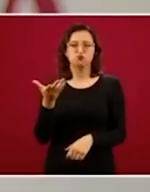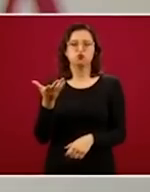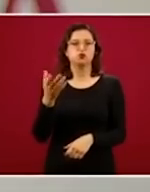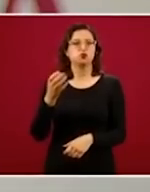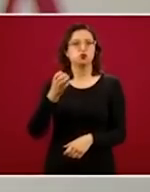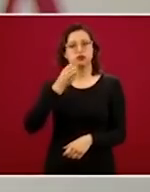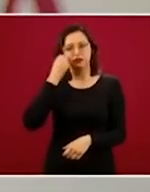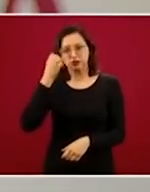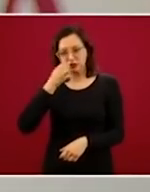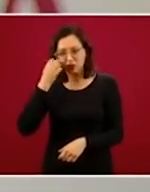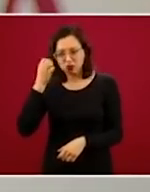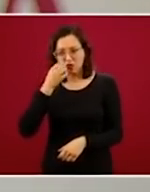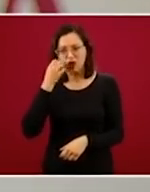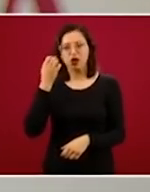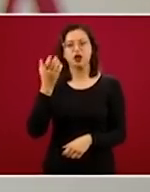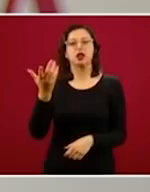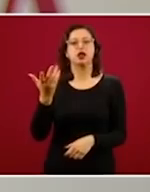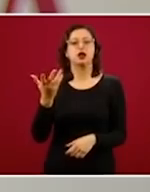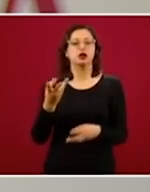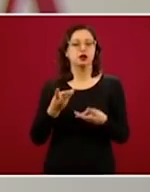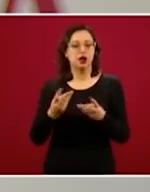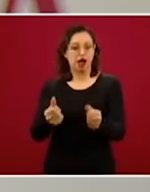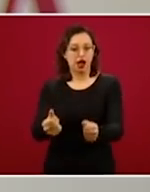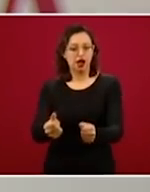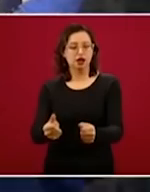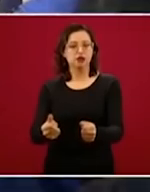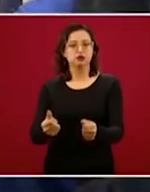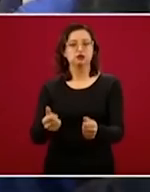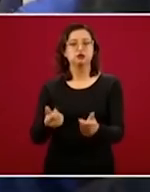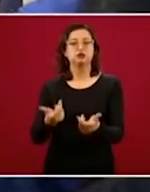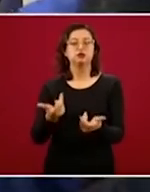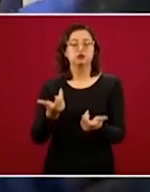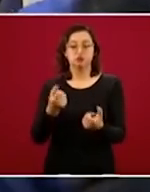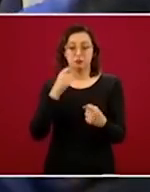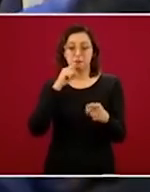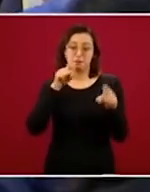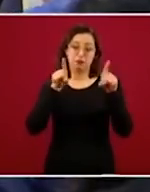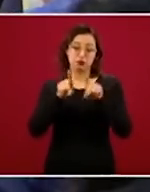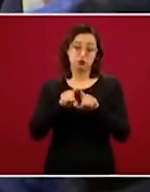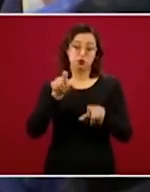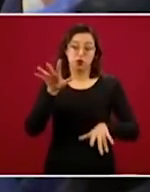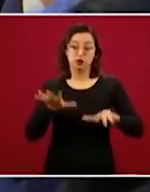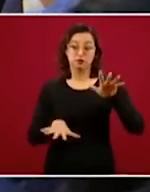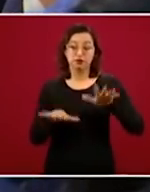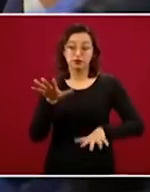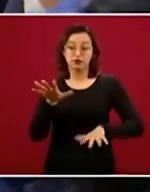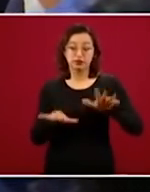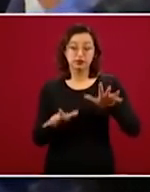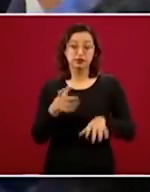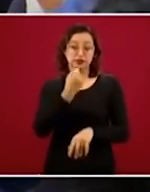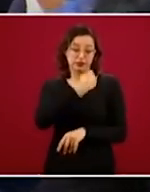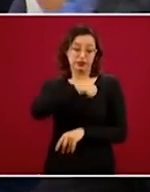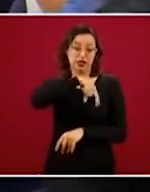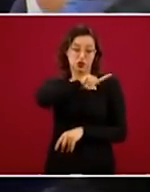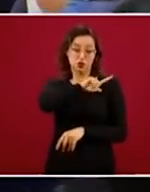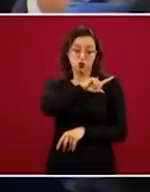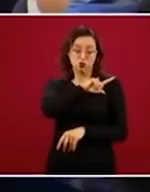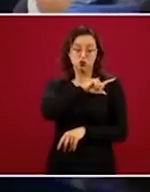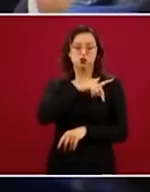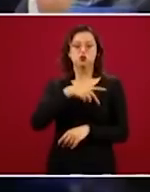escuela para los gastos a veces que se requieren para la salud